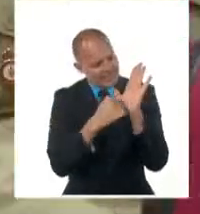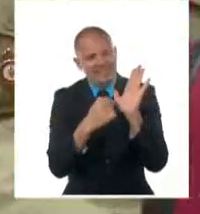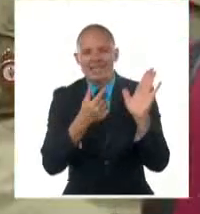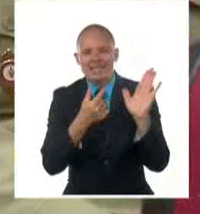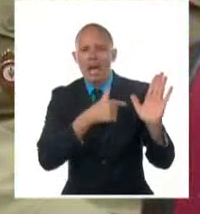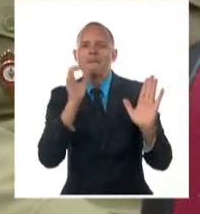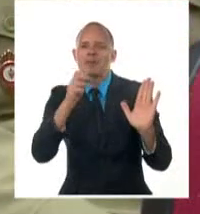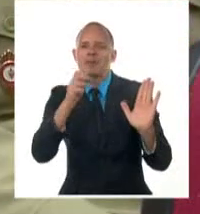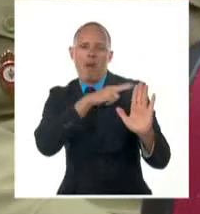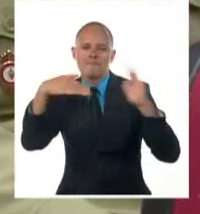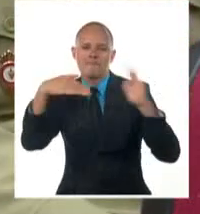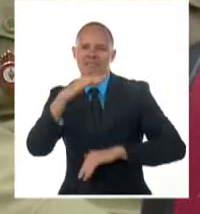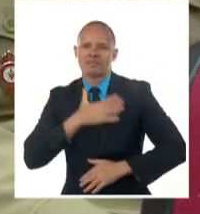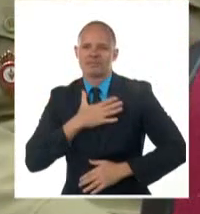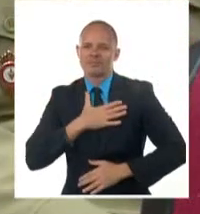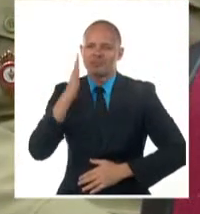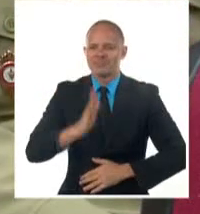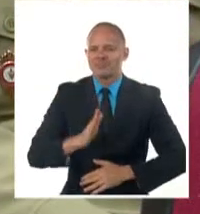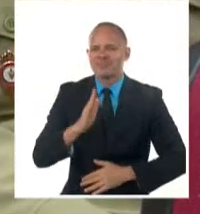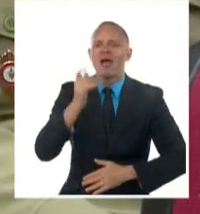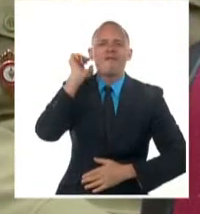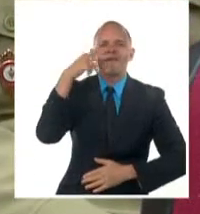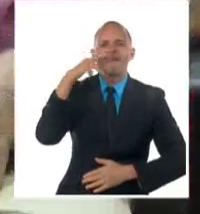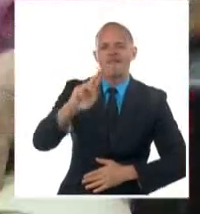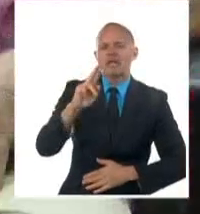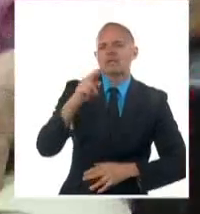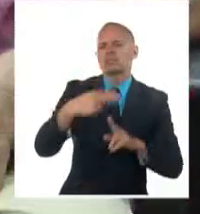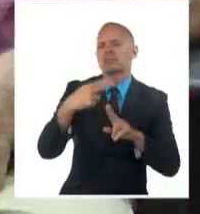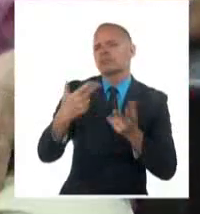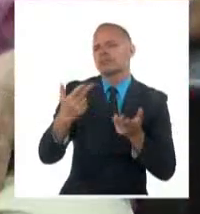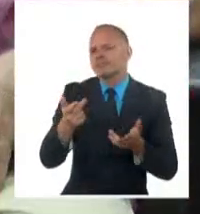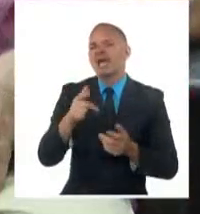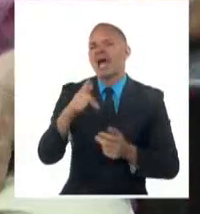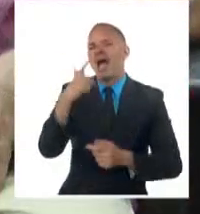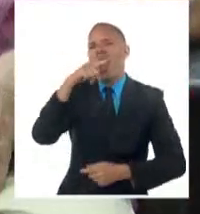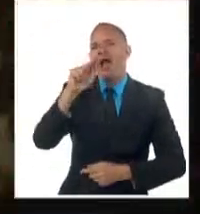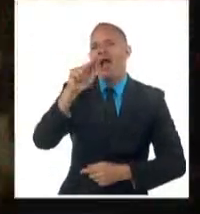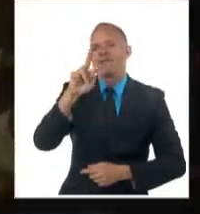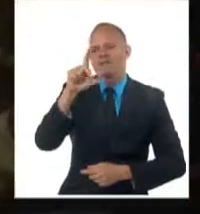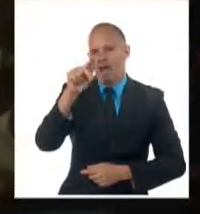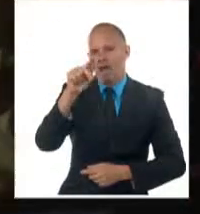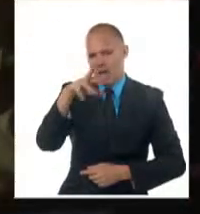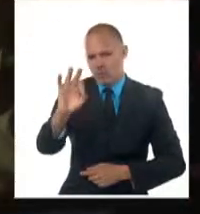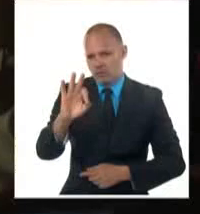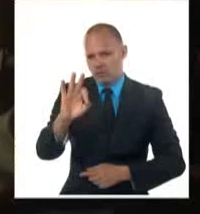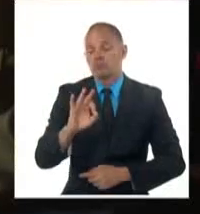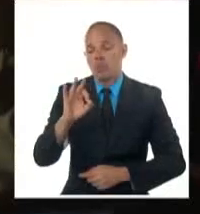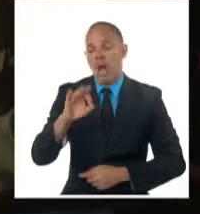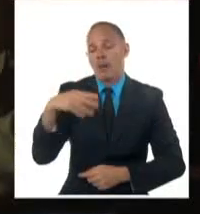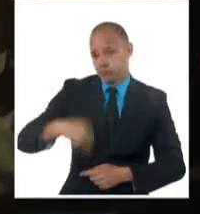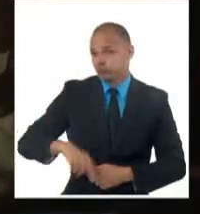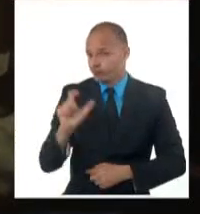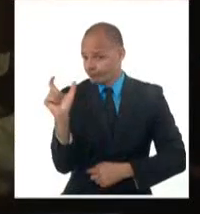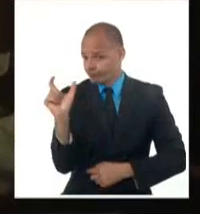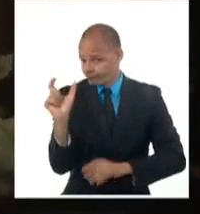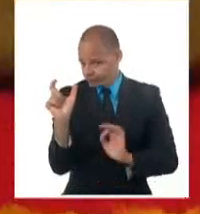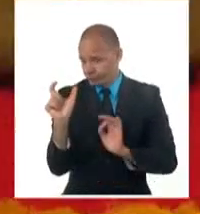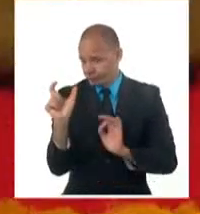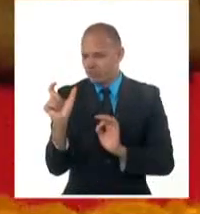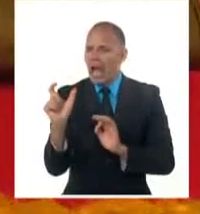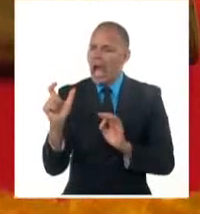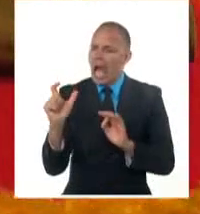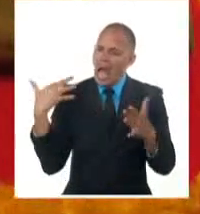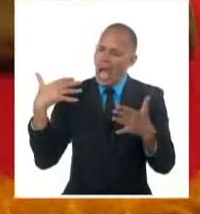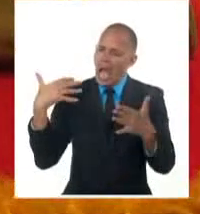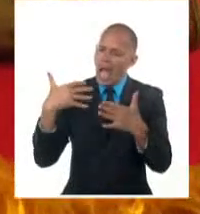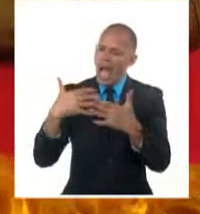de Cuerpo de Ejército Álvaro López Miera, en ocasión de la efeméride. Por sus destacadas trayectorias, un grupo